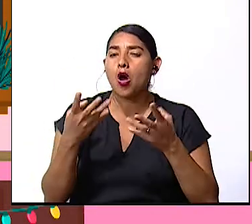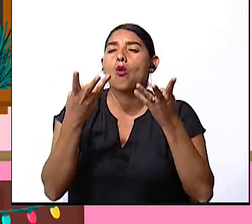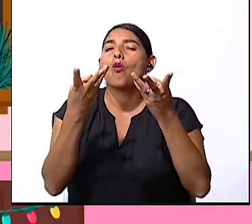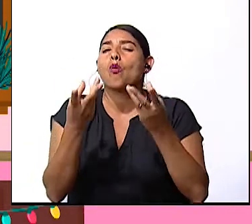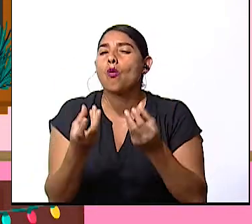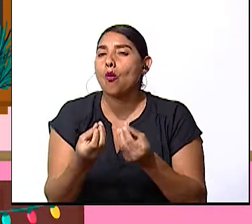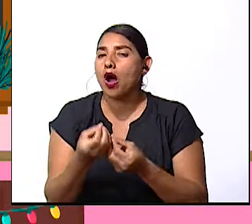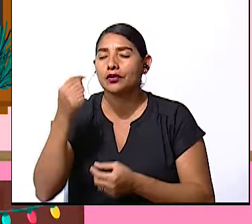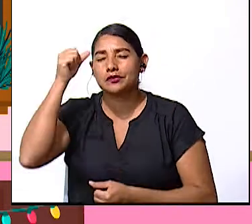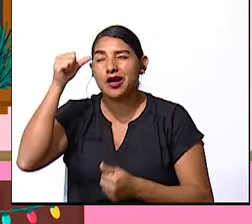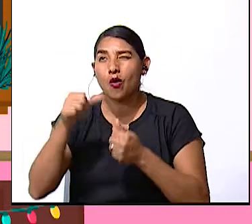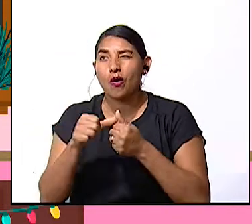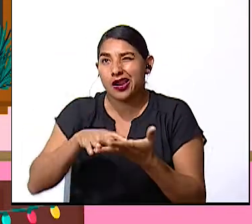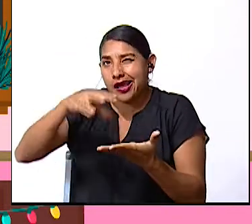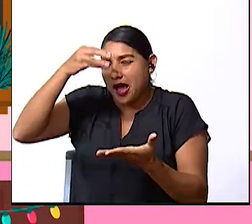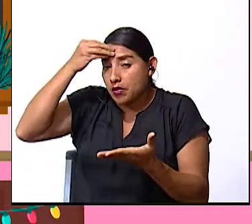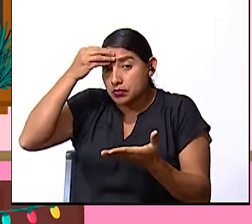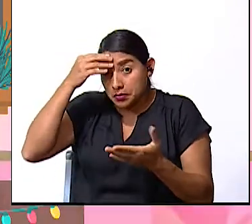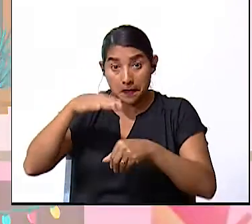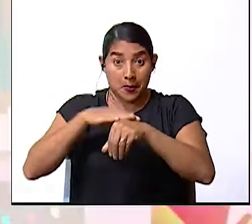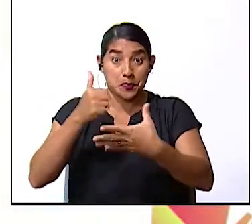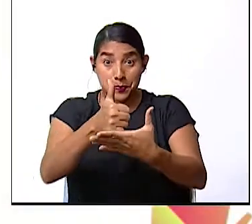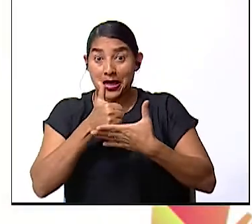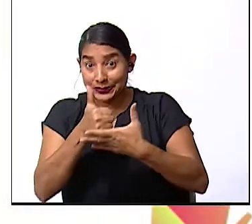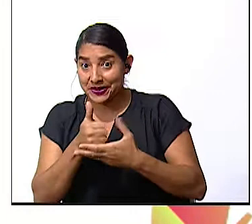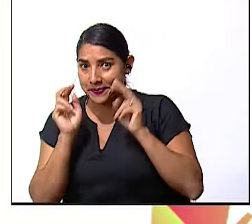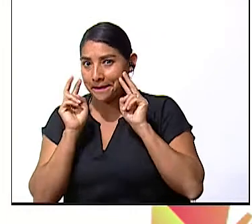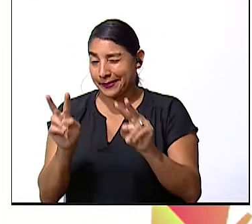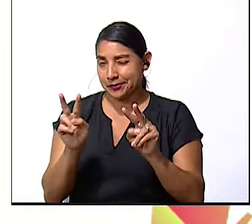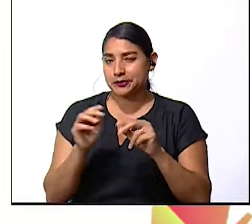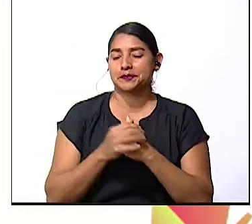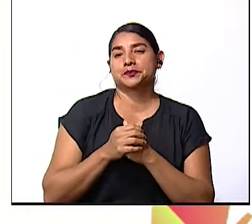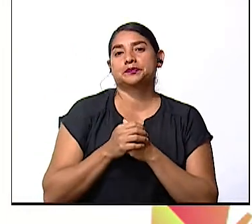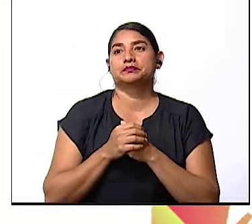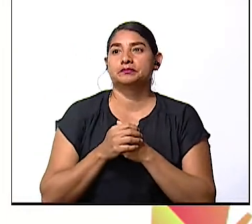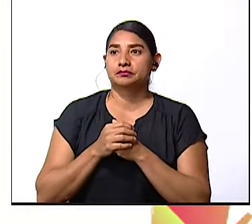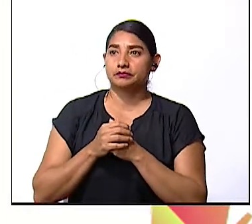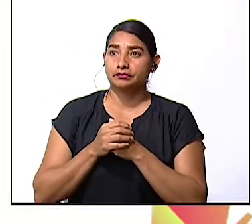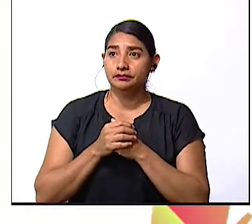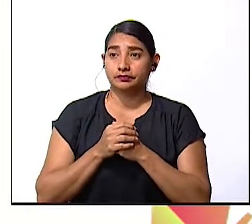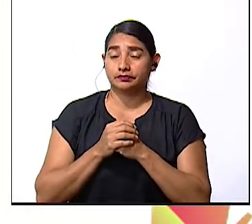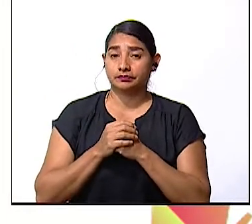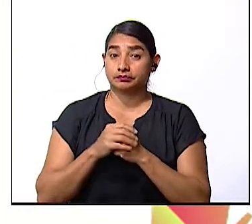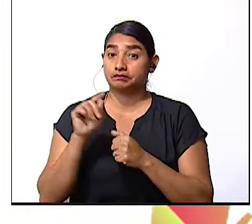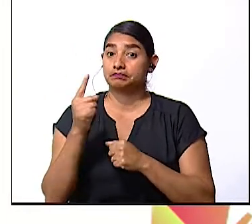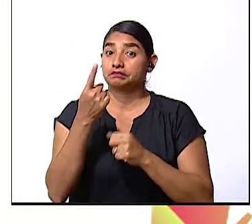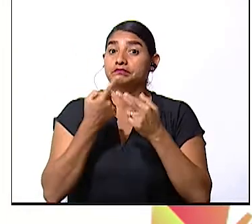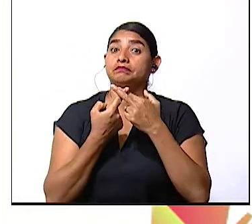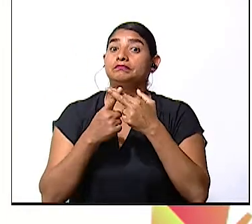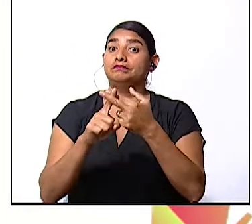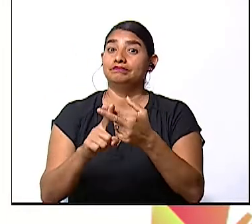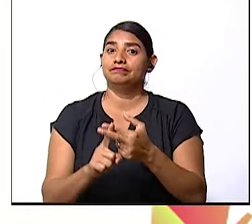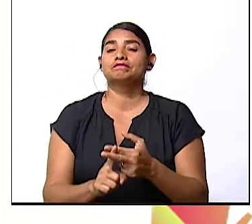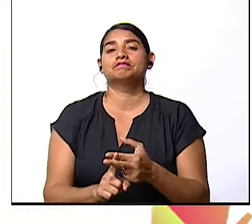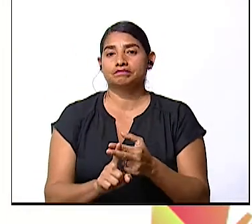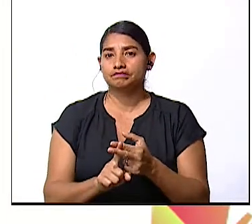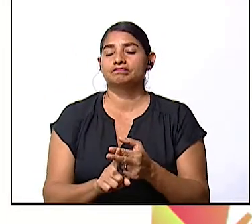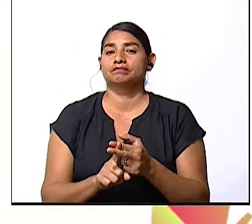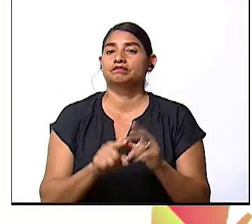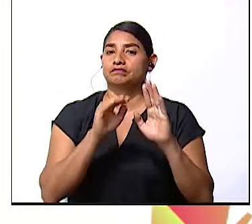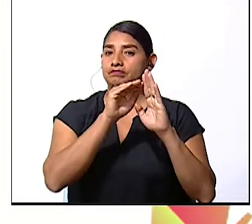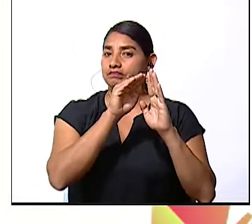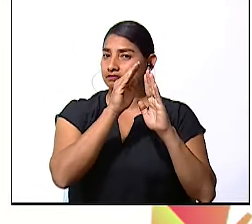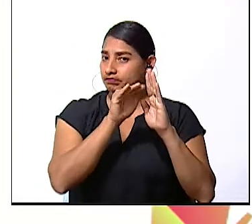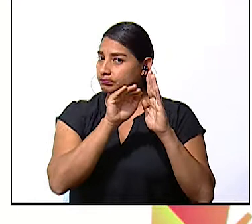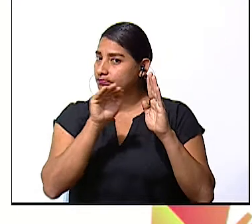han aprendido ustedes. ¿Me ayudan a hacerlo? Vamos a ver. Vamos a iniciar con las horizontales. Dice